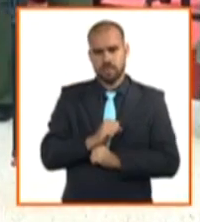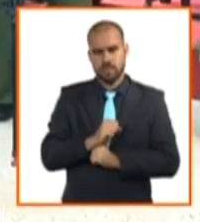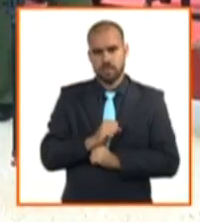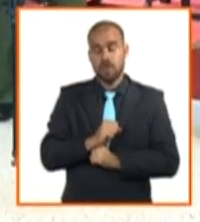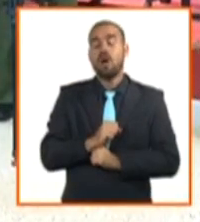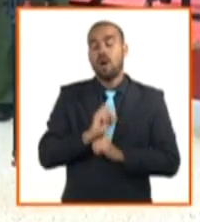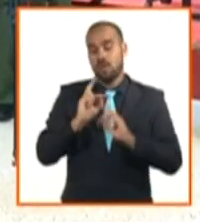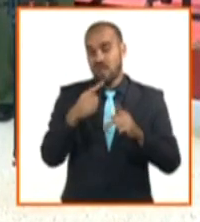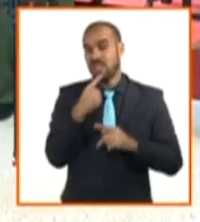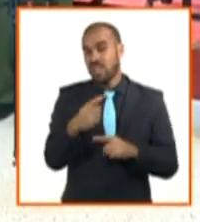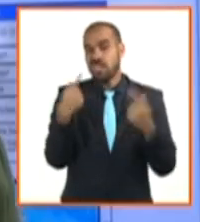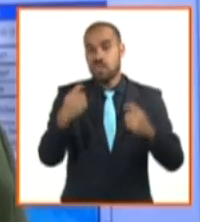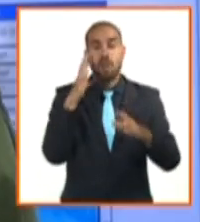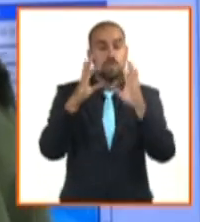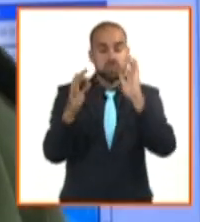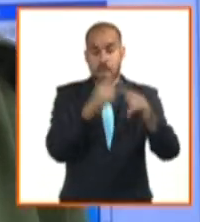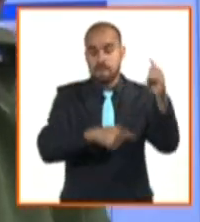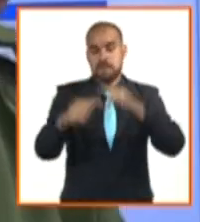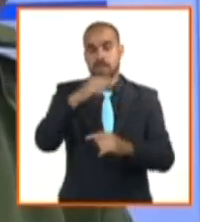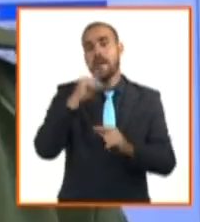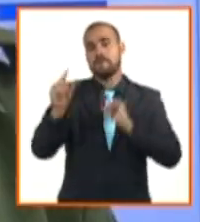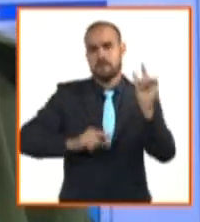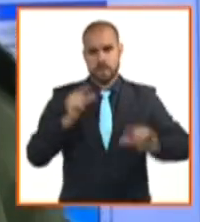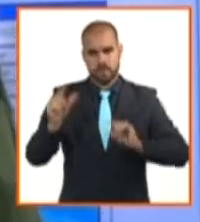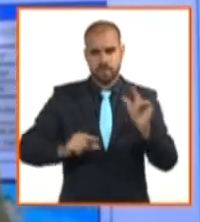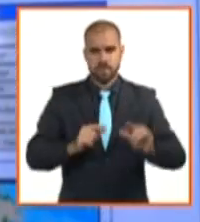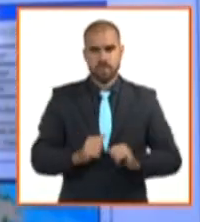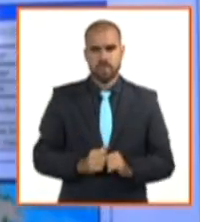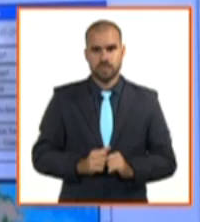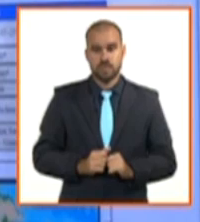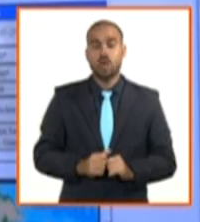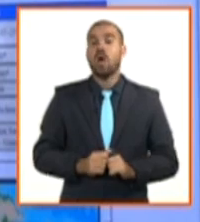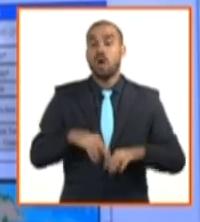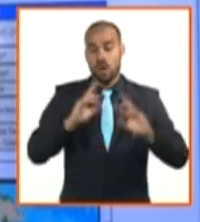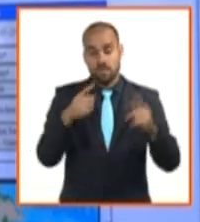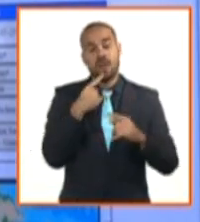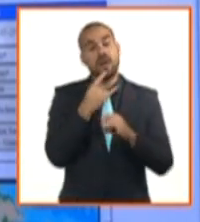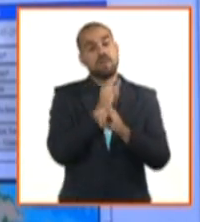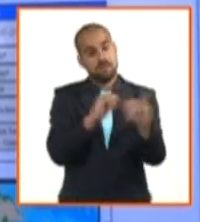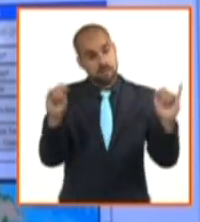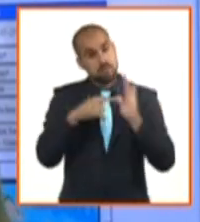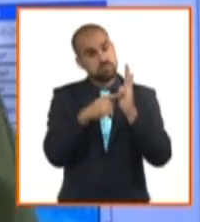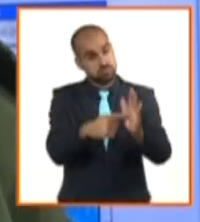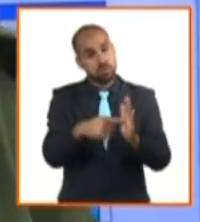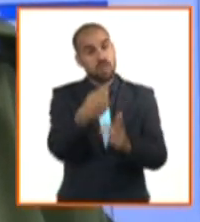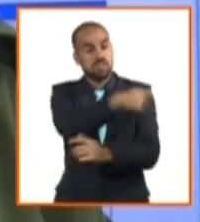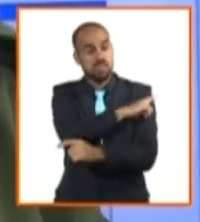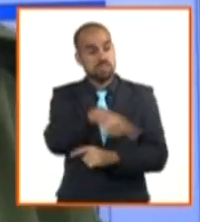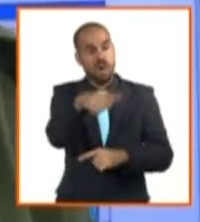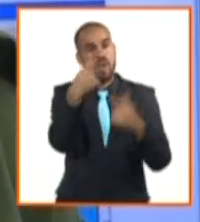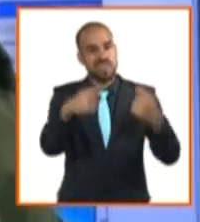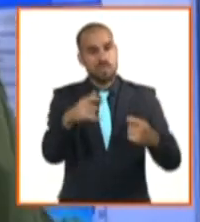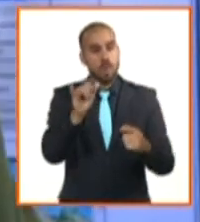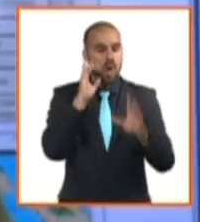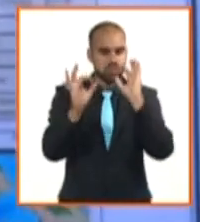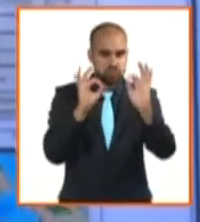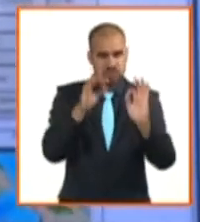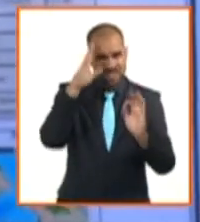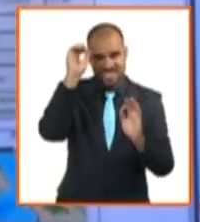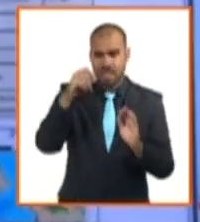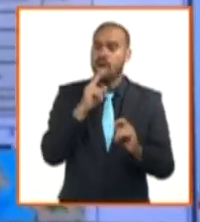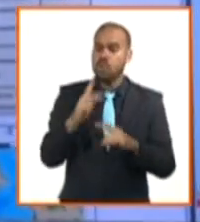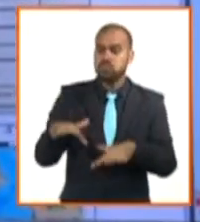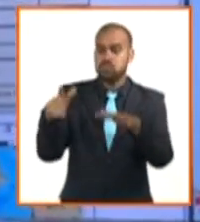proteger las vidas humanas se reitera la población extremar las medidas de precaución no transitar por áreas inundadas no